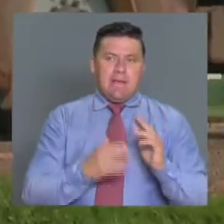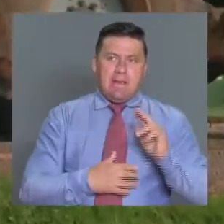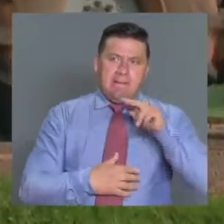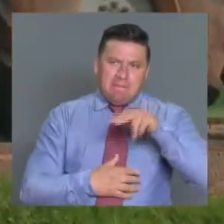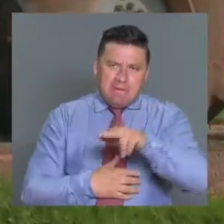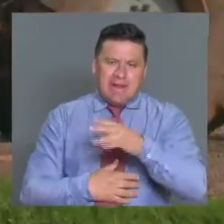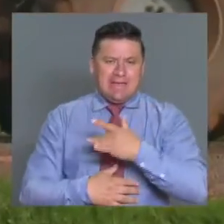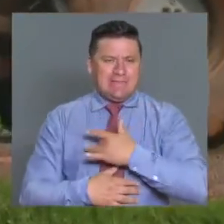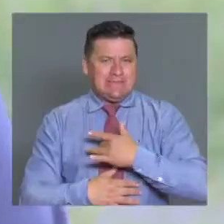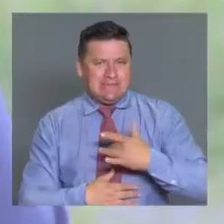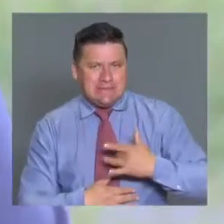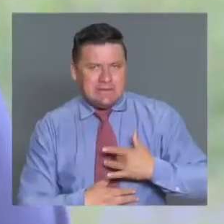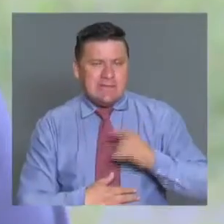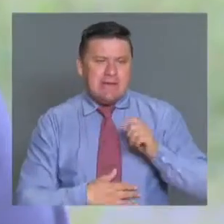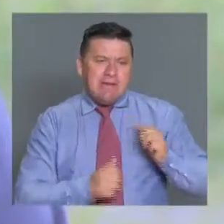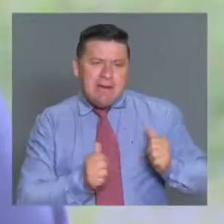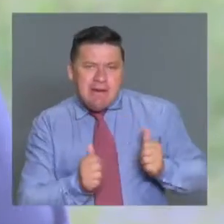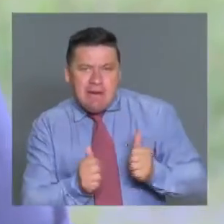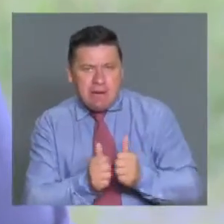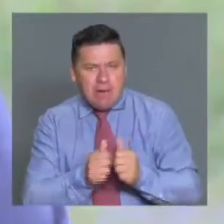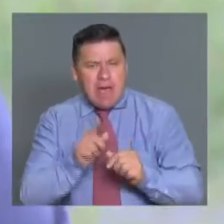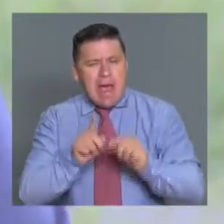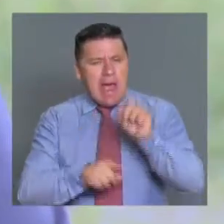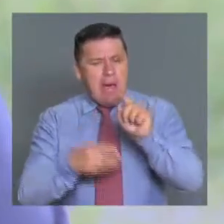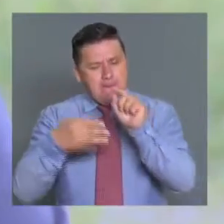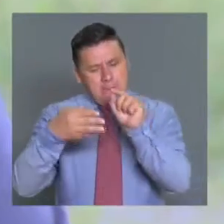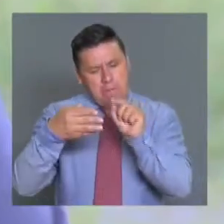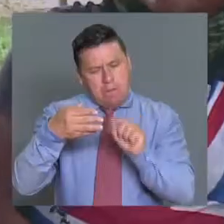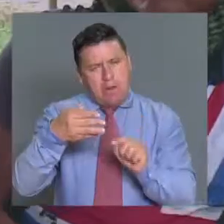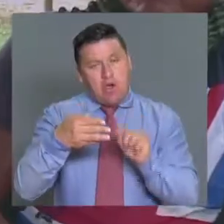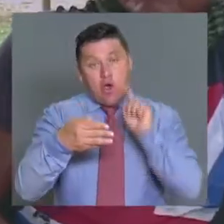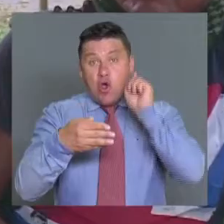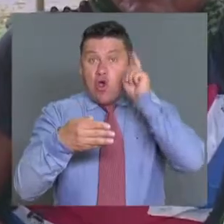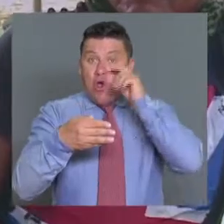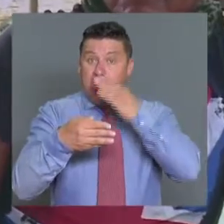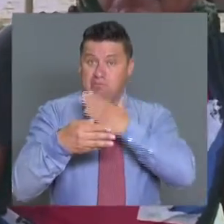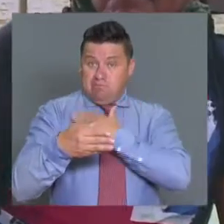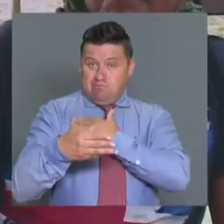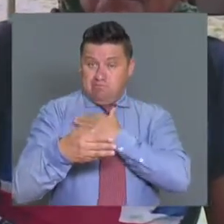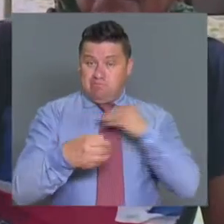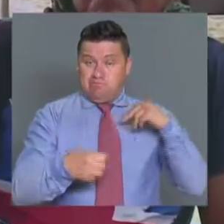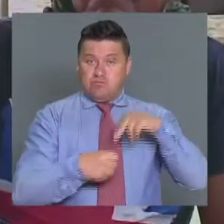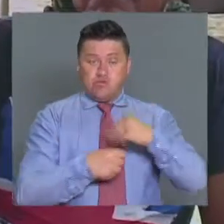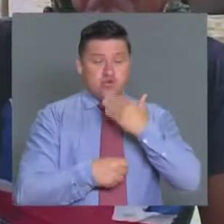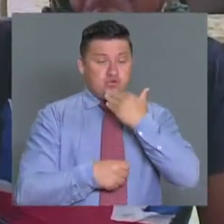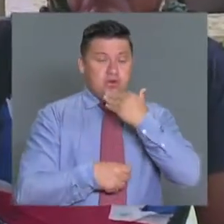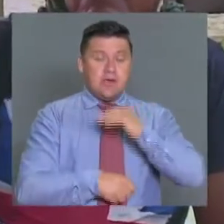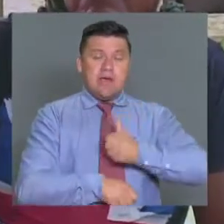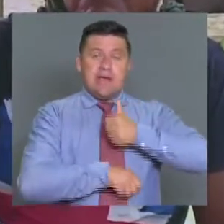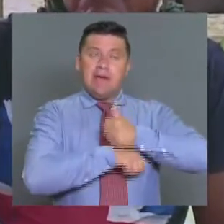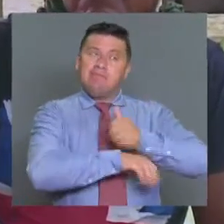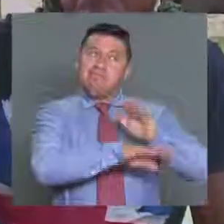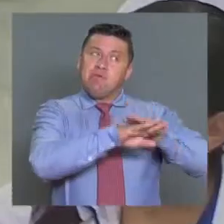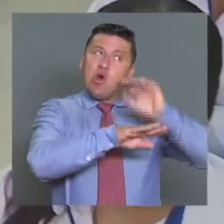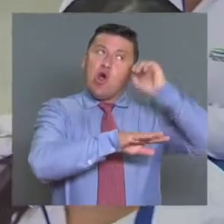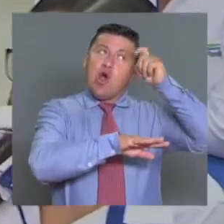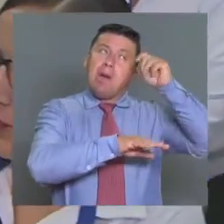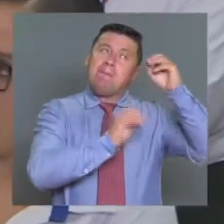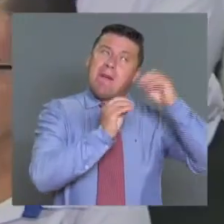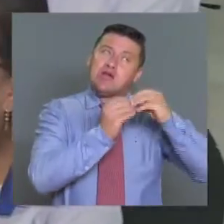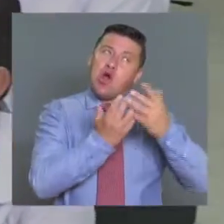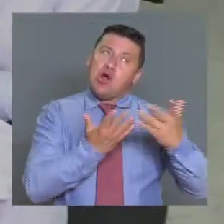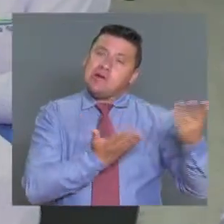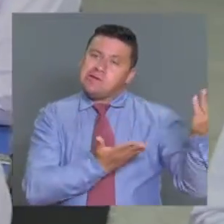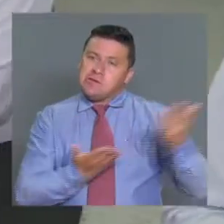salubridad y asistencia son algunos de los puntos que los gobernadores de los resguardos piden al gobierno nacional mientras